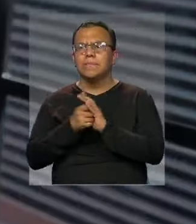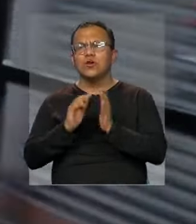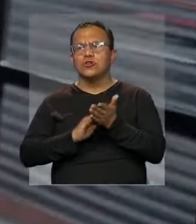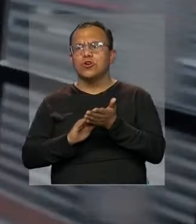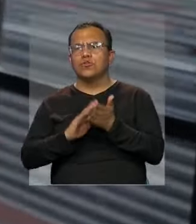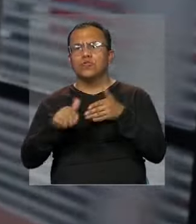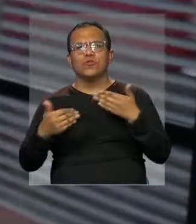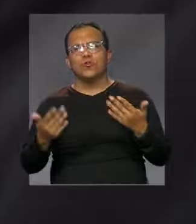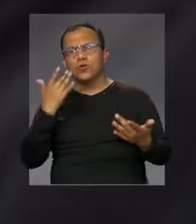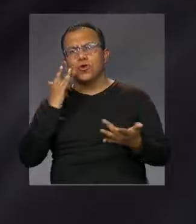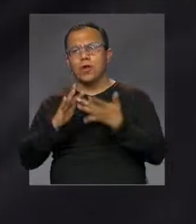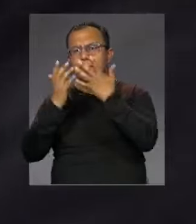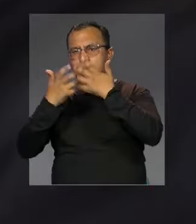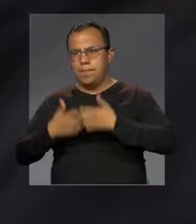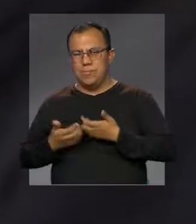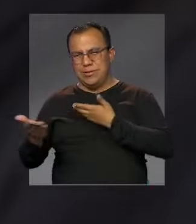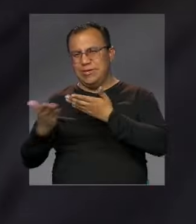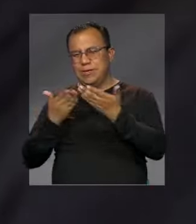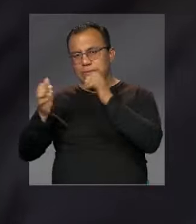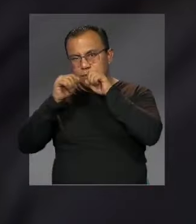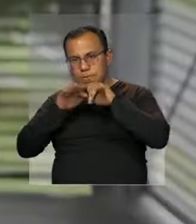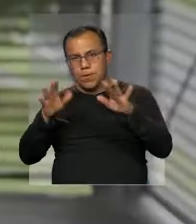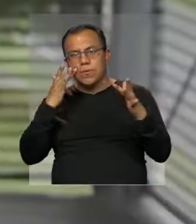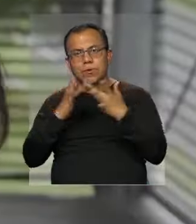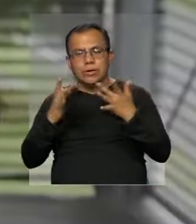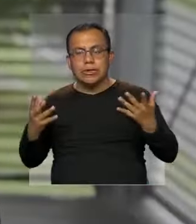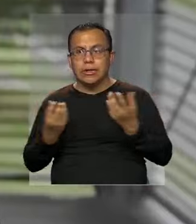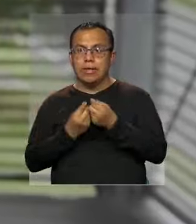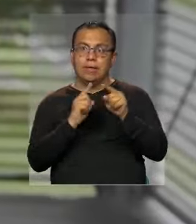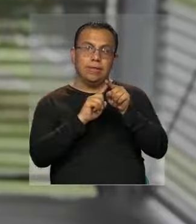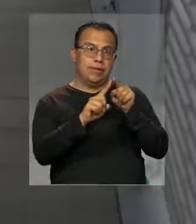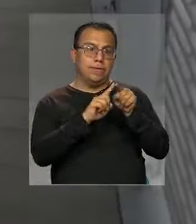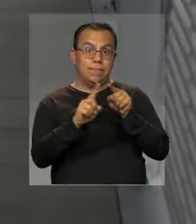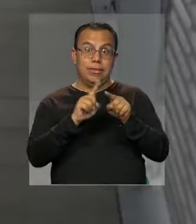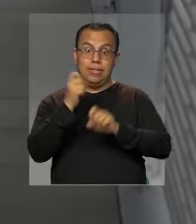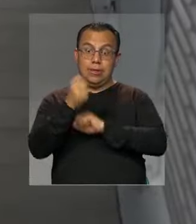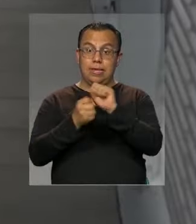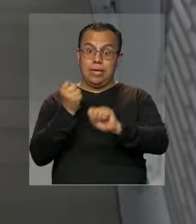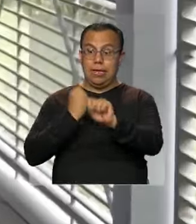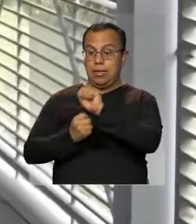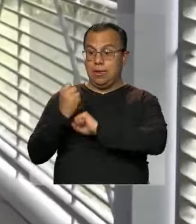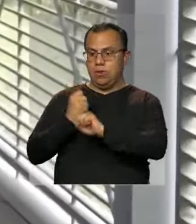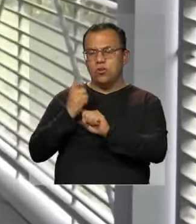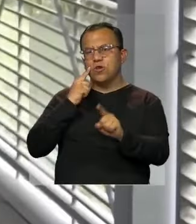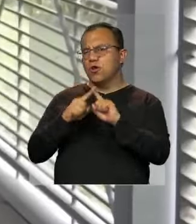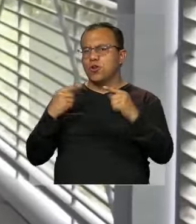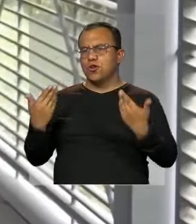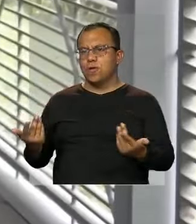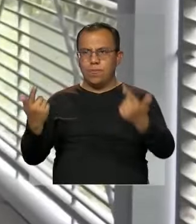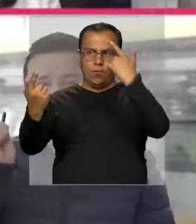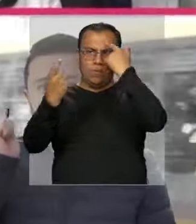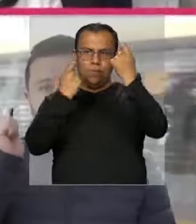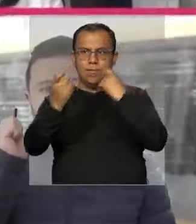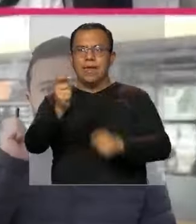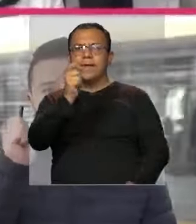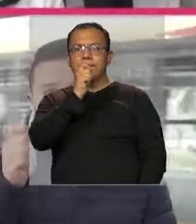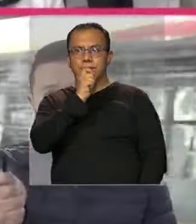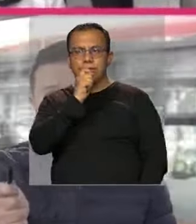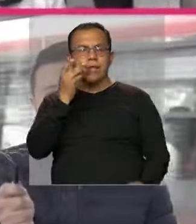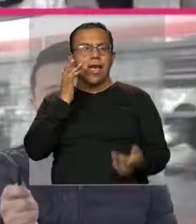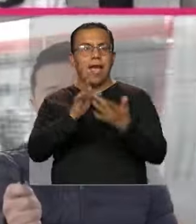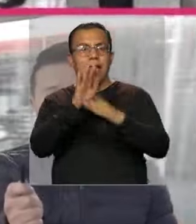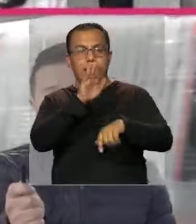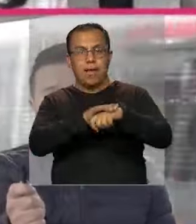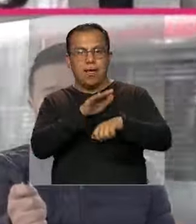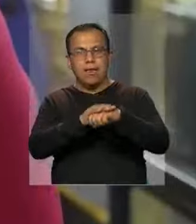han buscado las empresas de transporte público? Transmilenio informó que desde el año pasado se implementó la estrategia Pita y Avisa, la